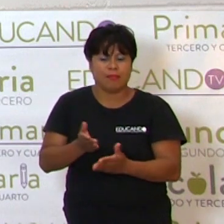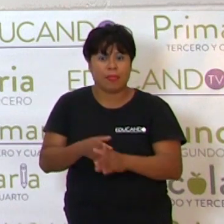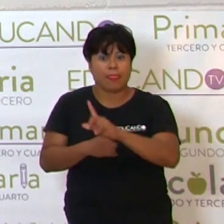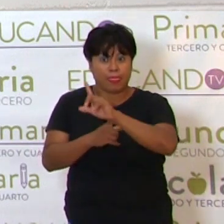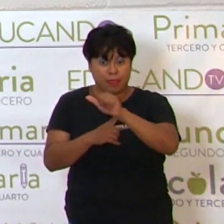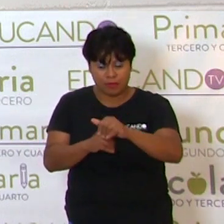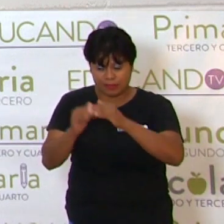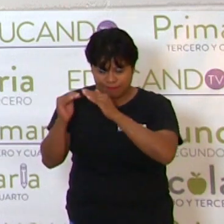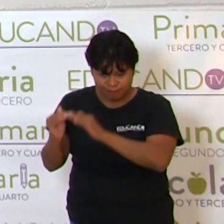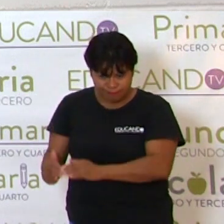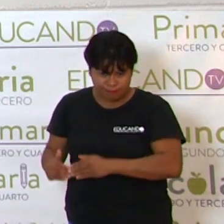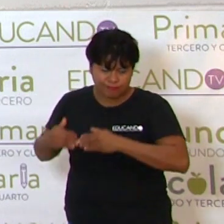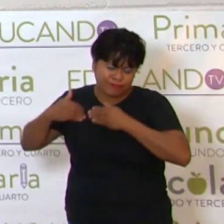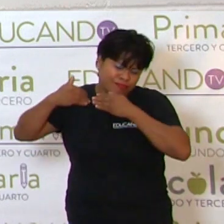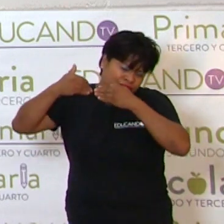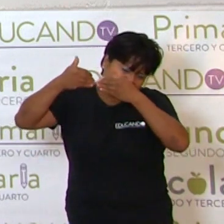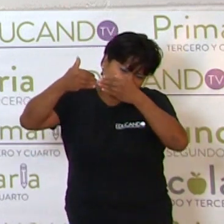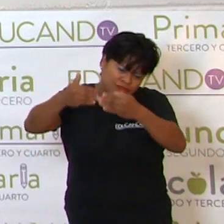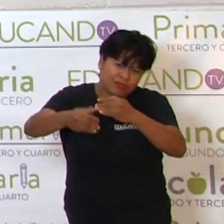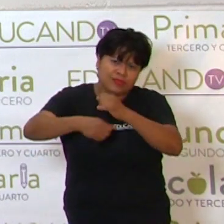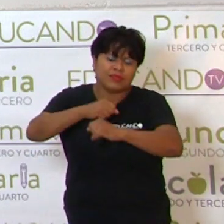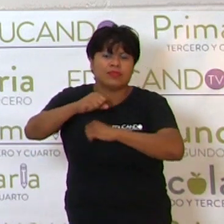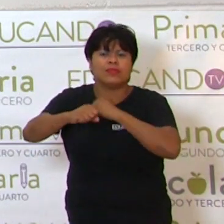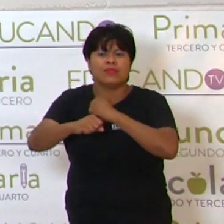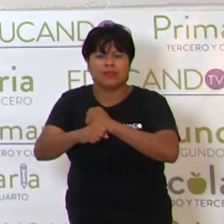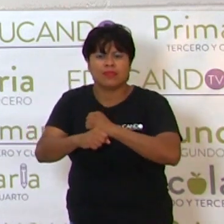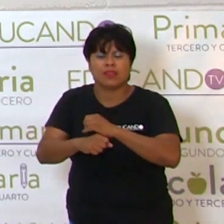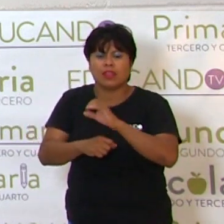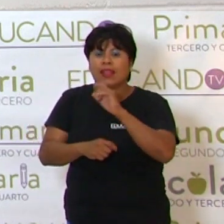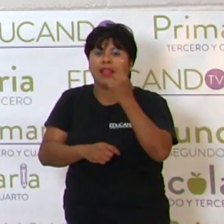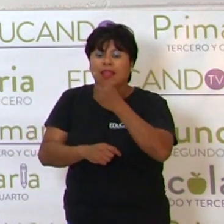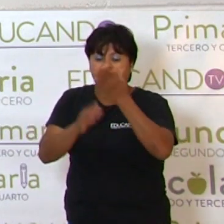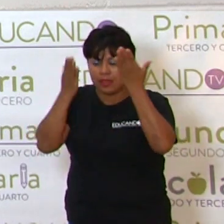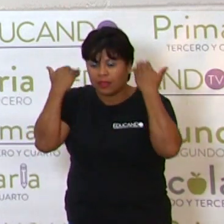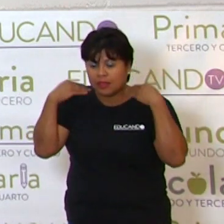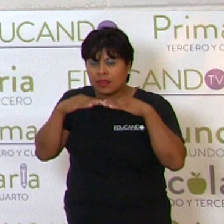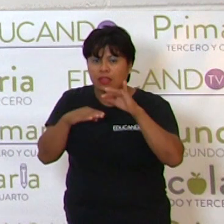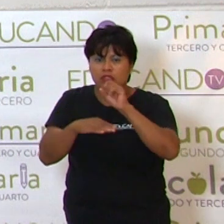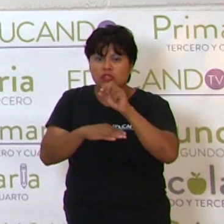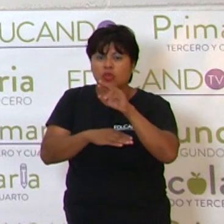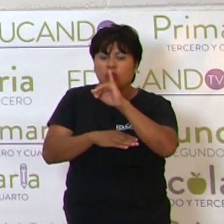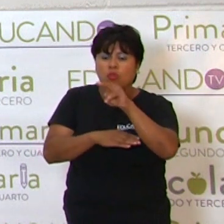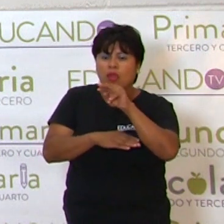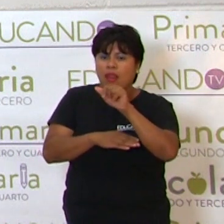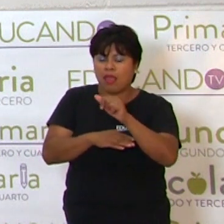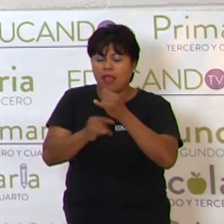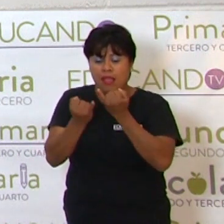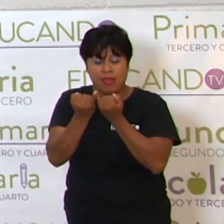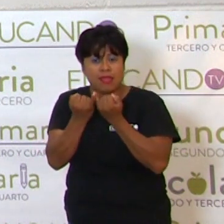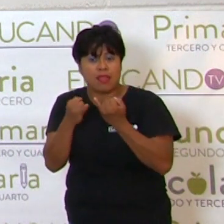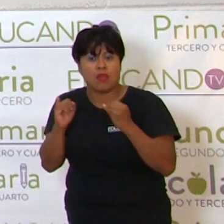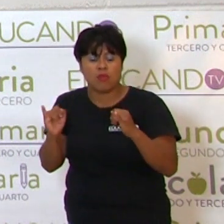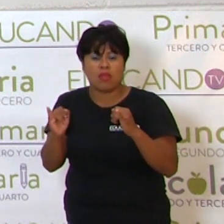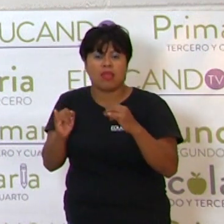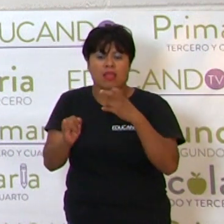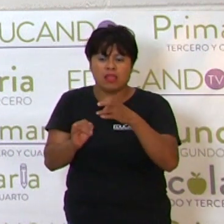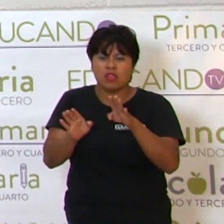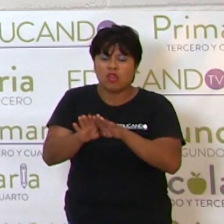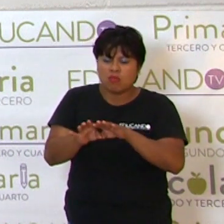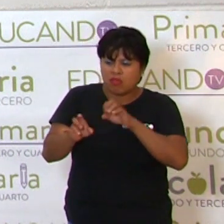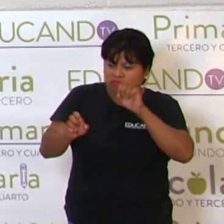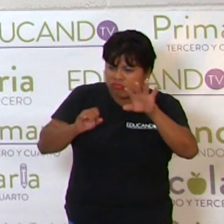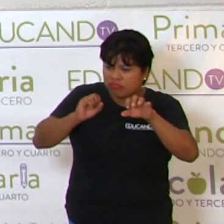saltamos como varios siglos y les decía yo que Sor Juana Inés de la Cruz es quien inaugura la